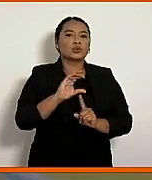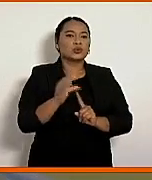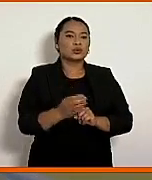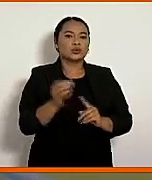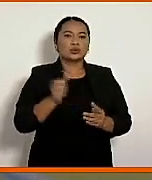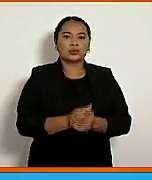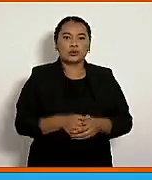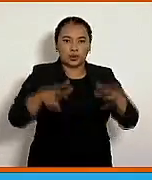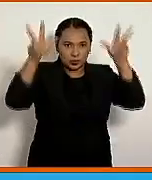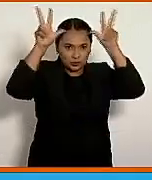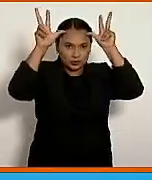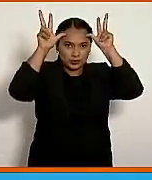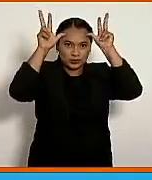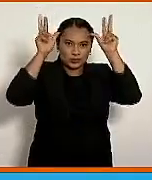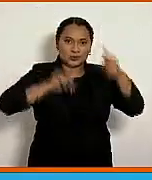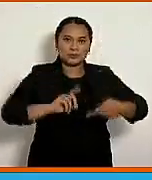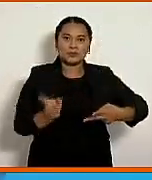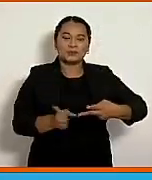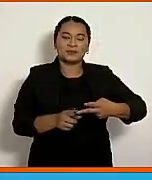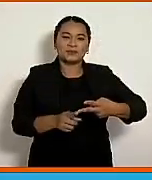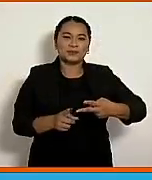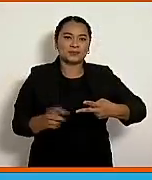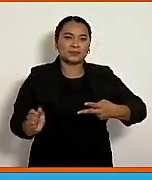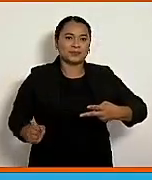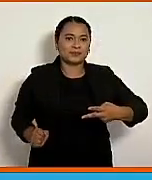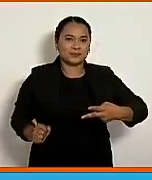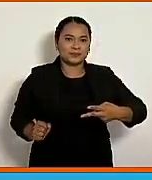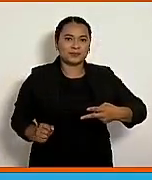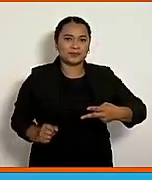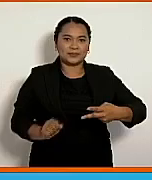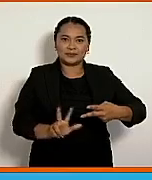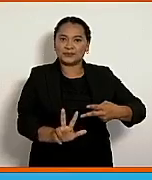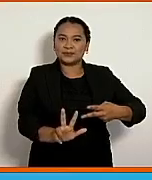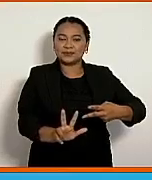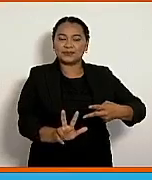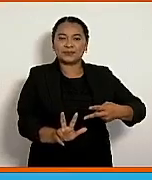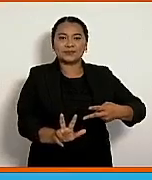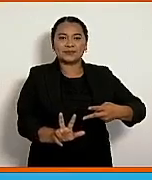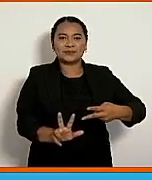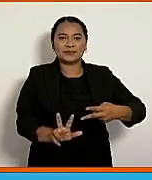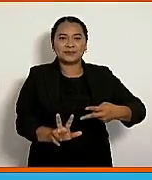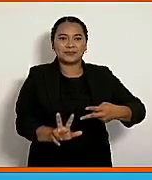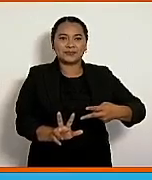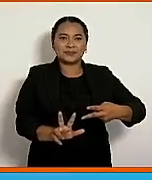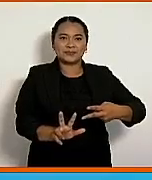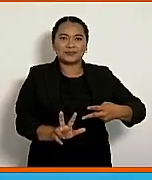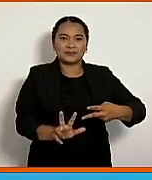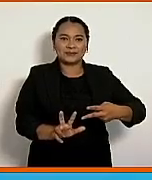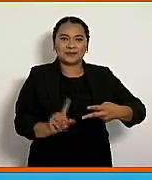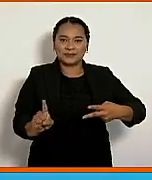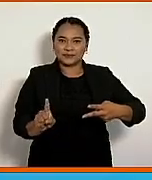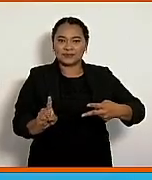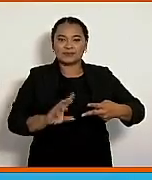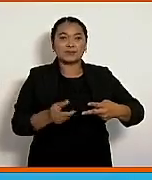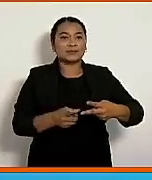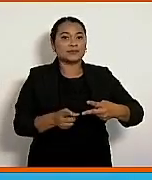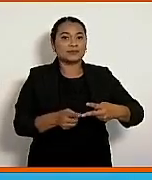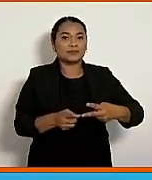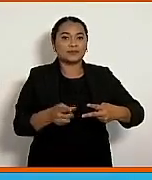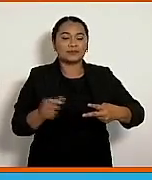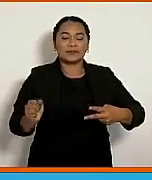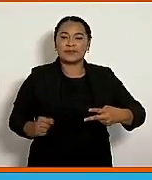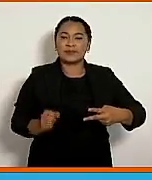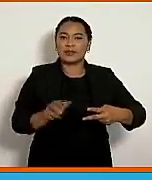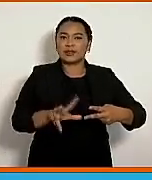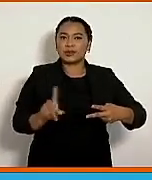catrachada, venado. Segundo número afortunado, su primer dígito es el 3. Segundo dígito, el 1, segundo número